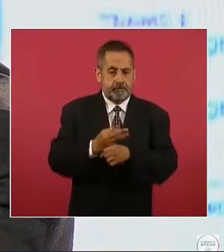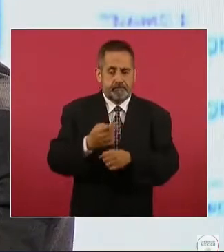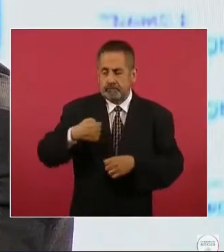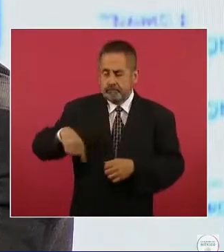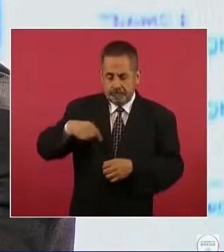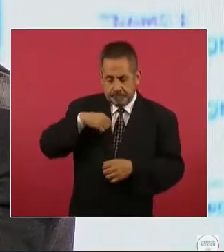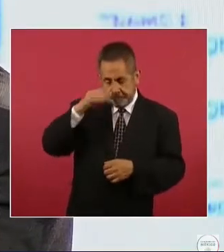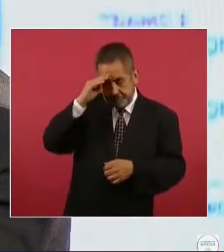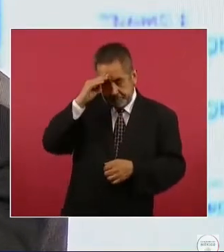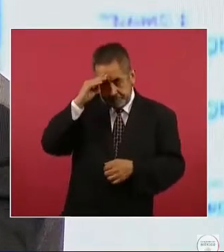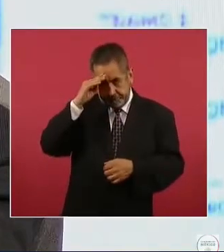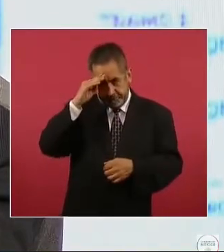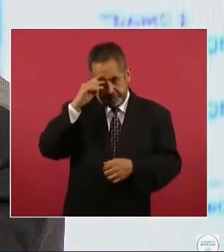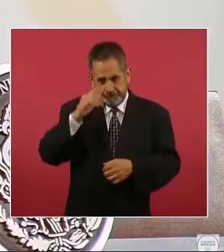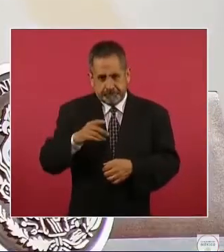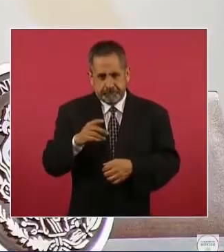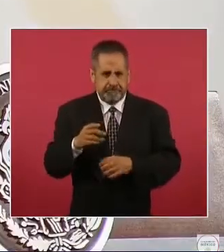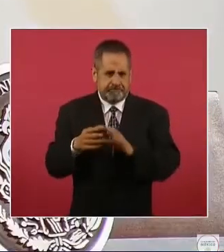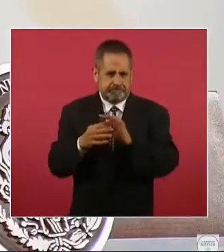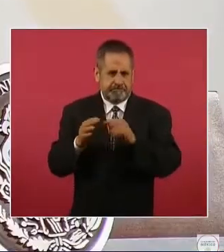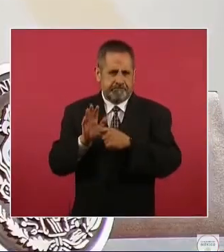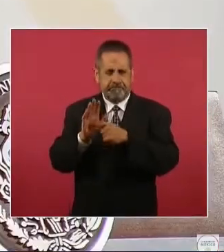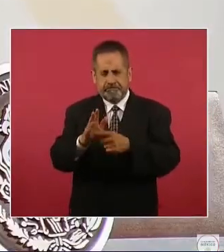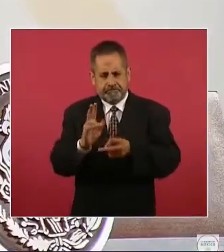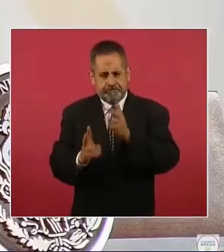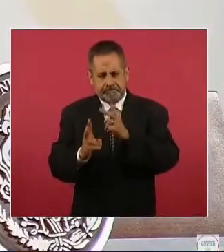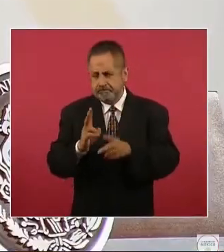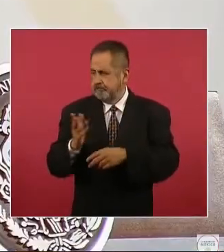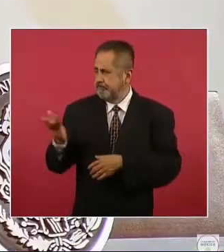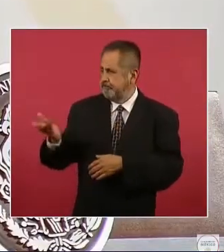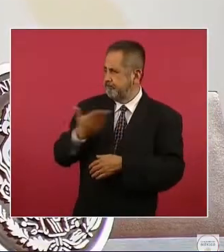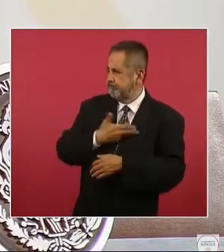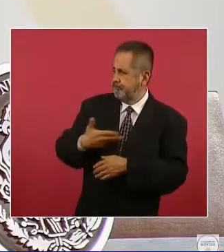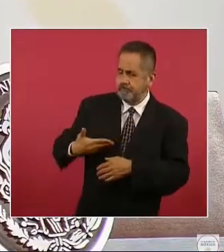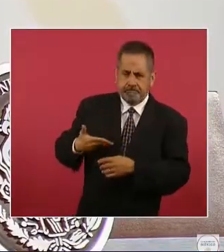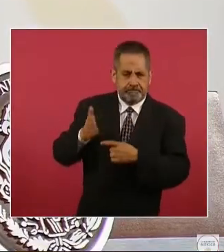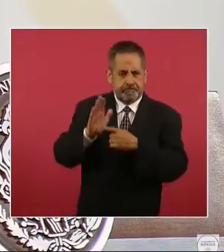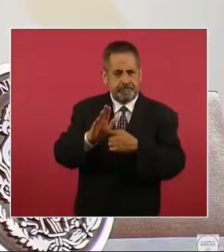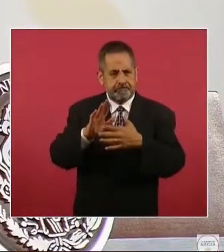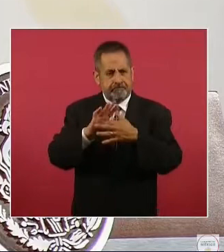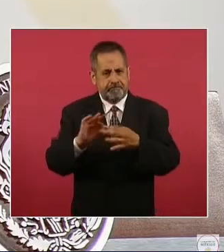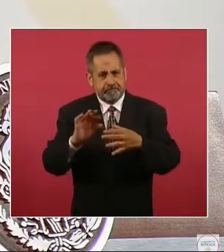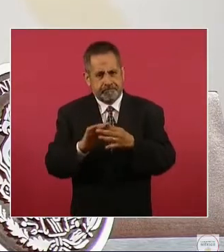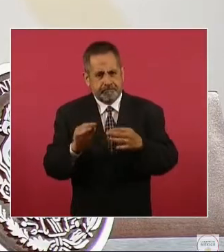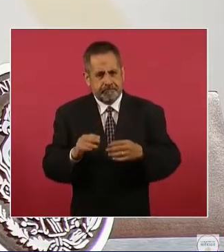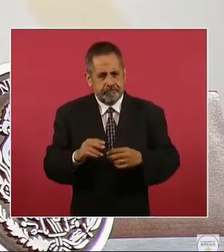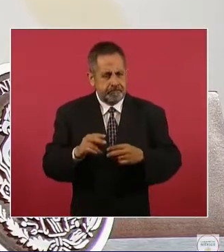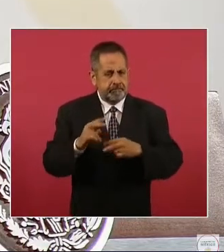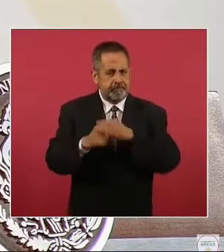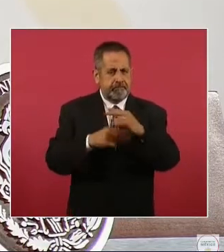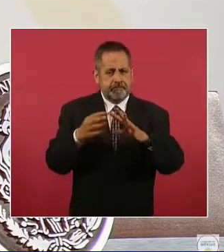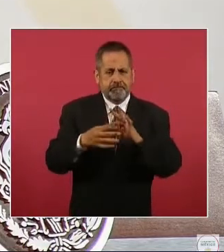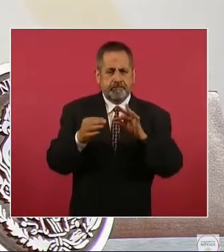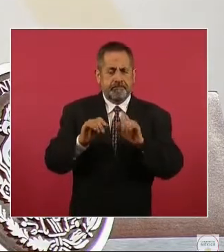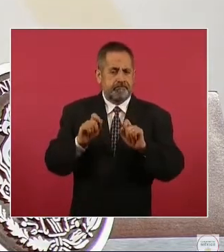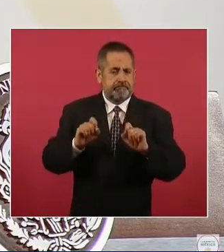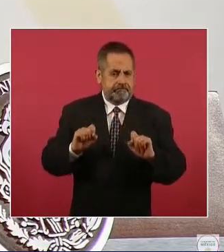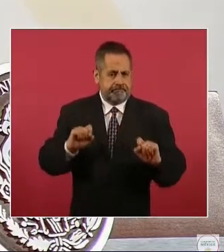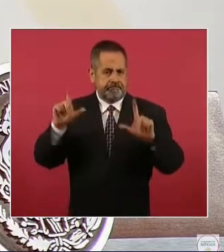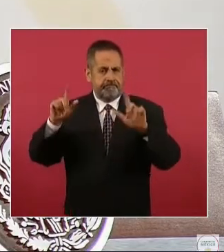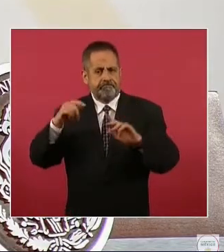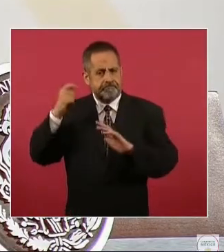la charla como lo ha solicitado el presidente y vamos a presentar un vídeo